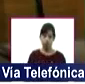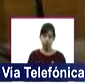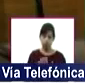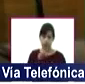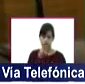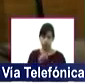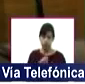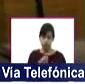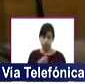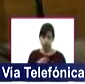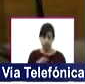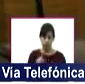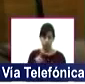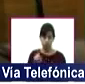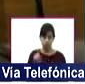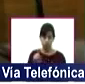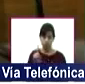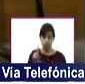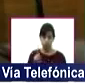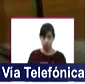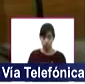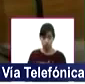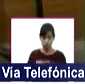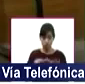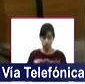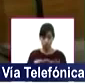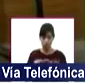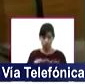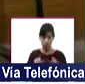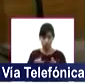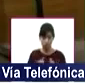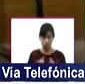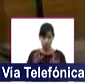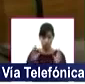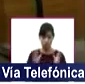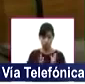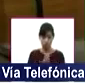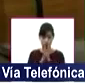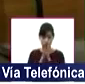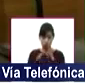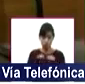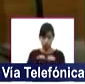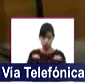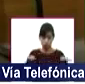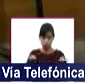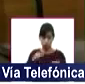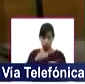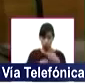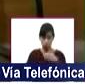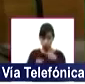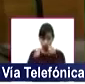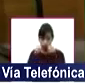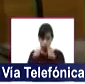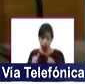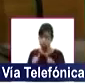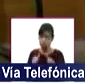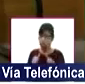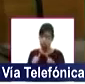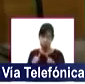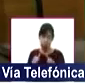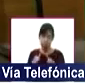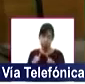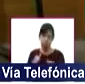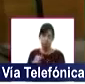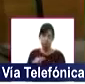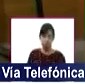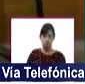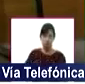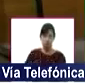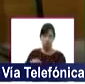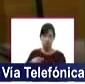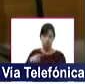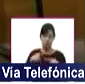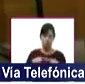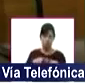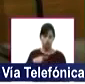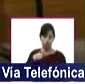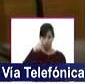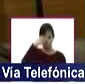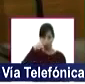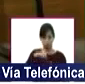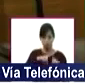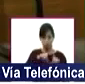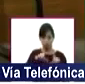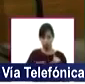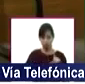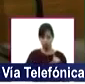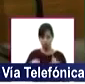de propaganda gubernamental, sí, muy intensa y adversa, no fue una pregunta formulada de la manera